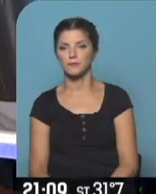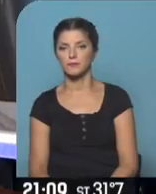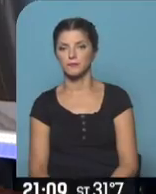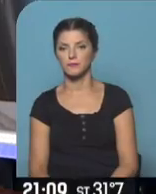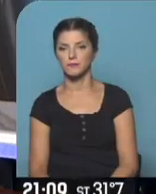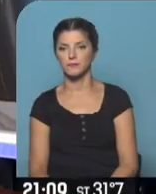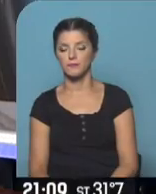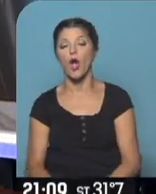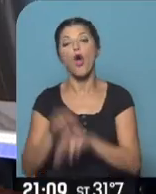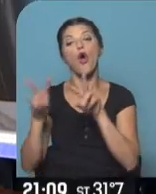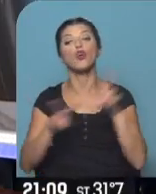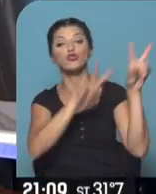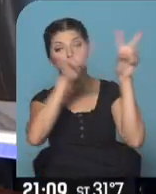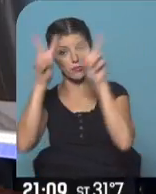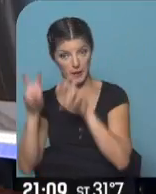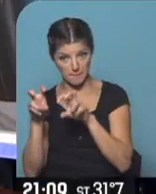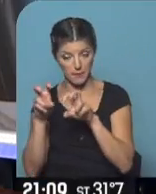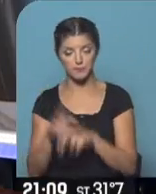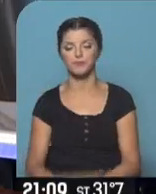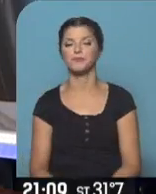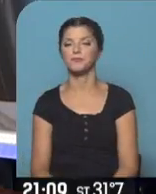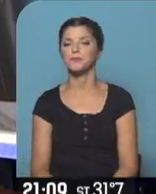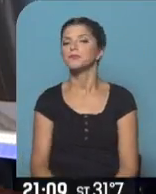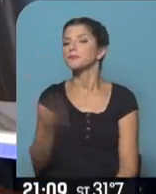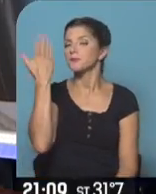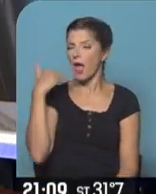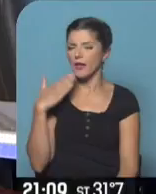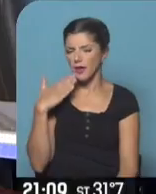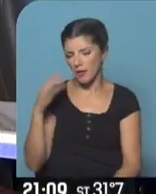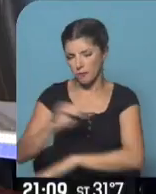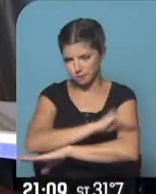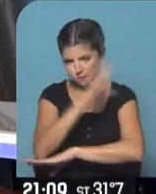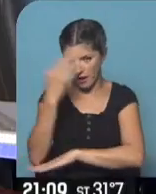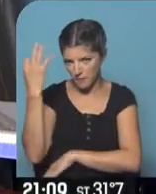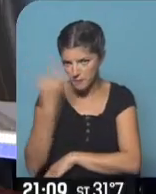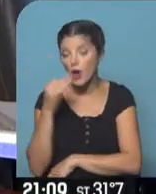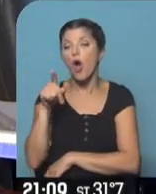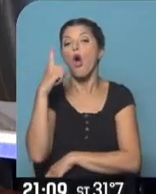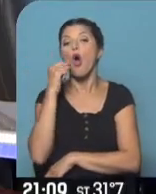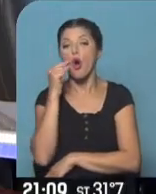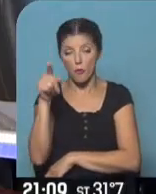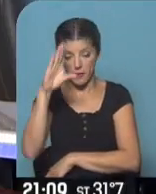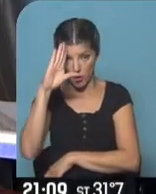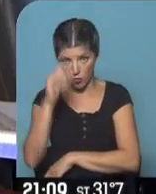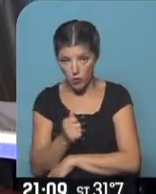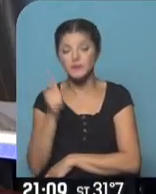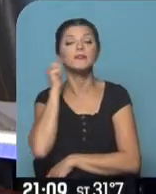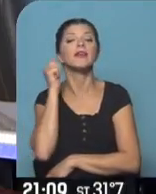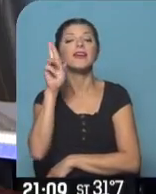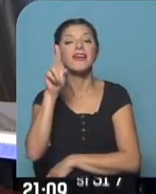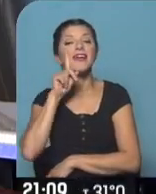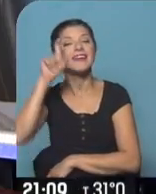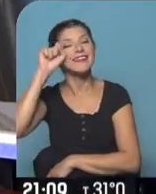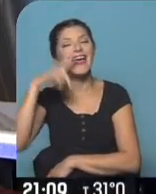Pasamos ahora a otro tema del ámbito internacional. Esta tarde, esta madrugada, en realidad, falleció a los 87 años Tomás Griesa, el